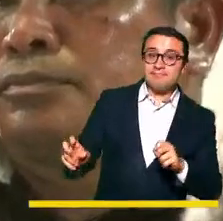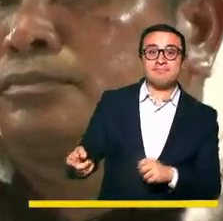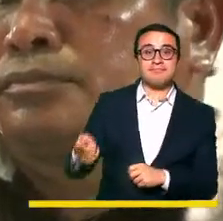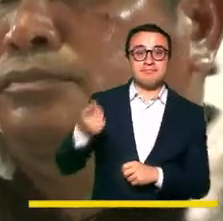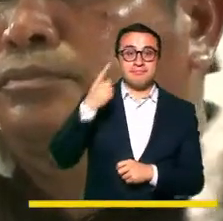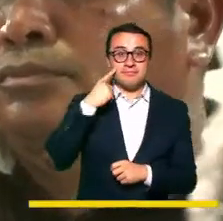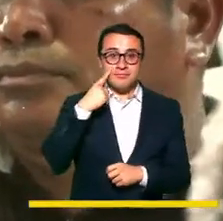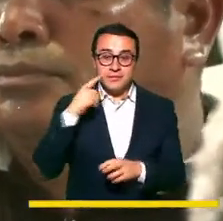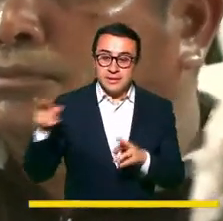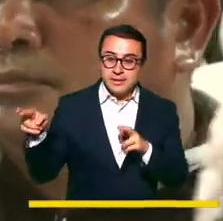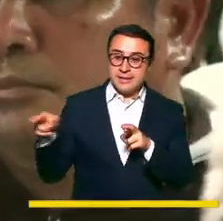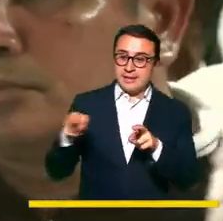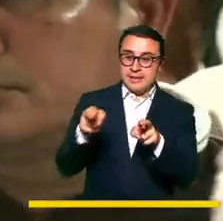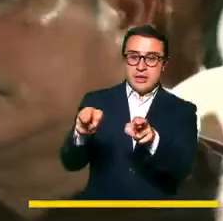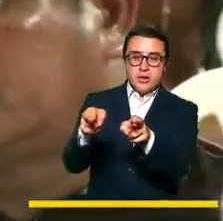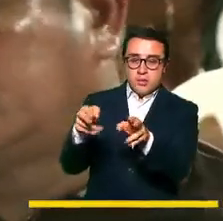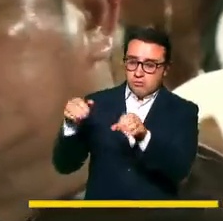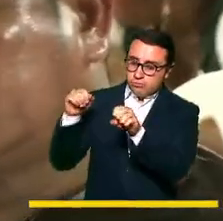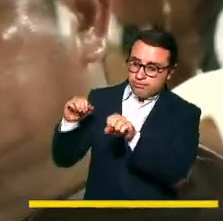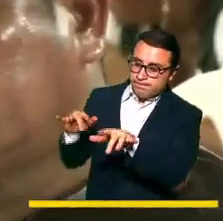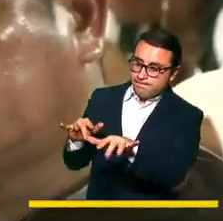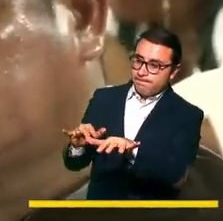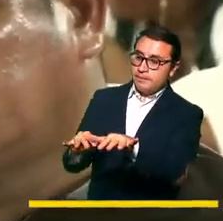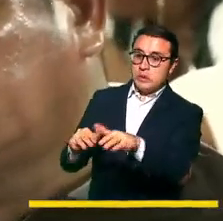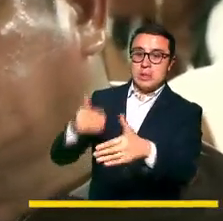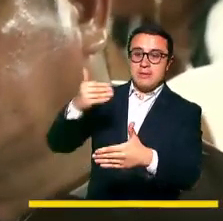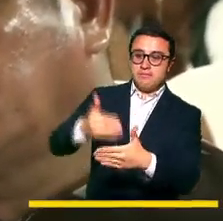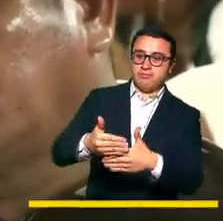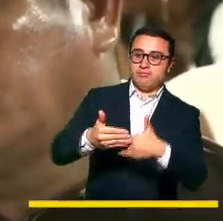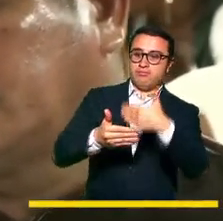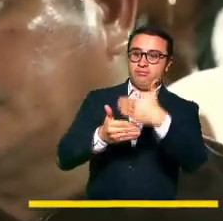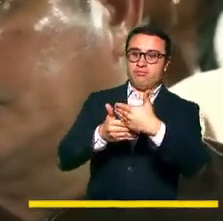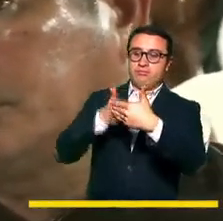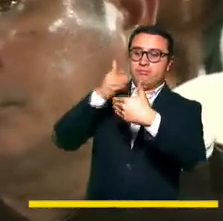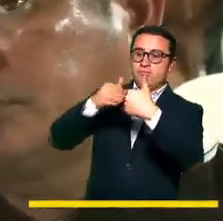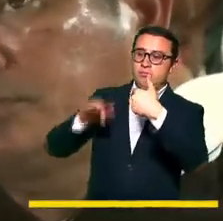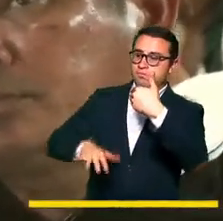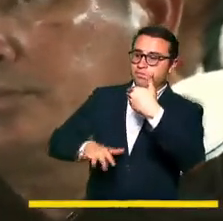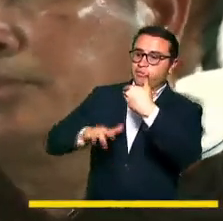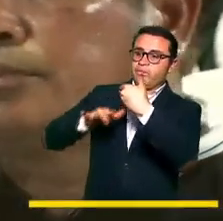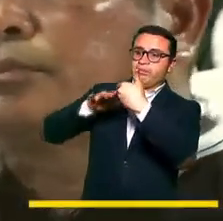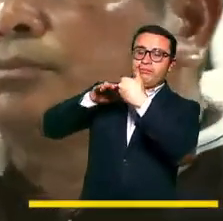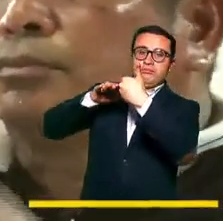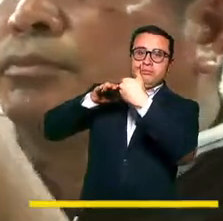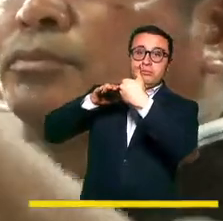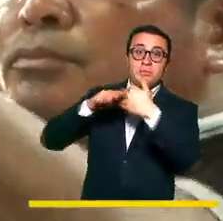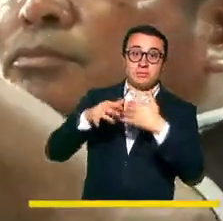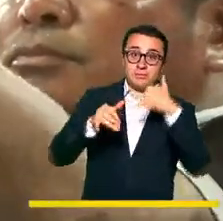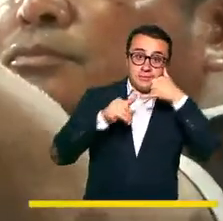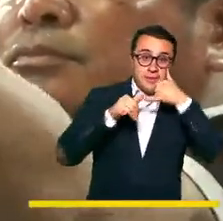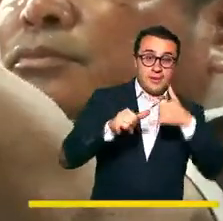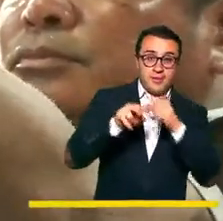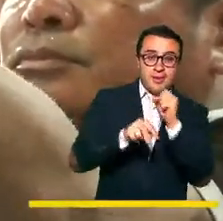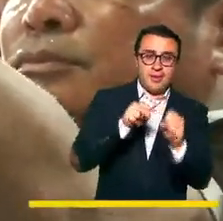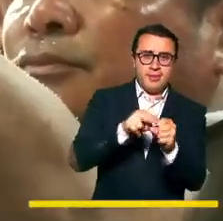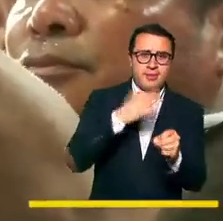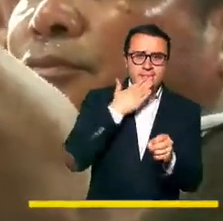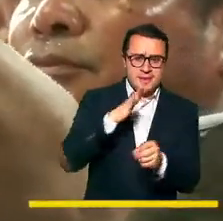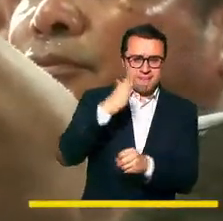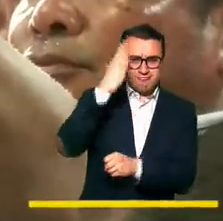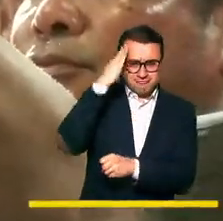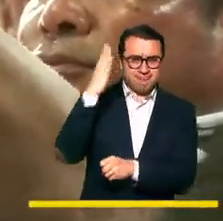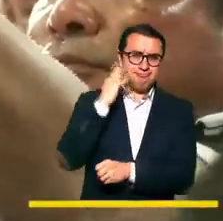los caños. La ingeniería indígena que sabía cómo vivir entre el agua,